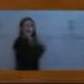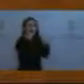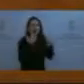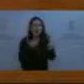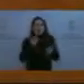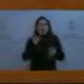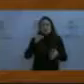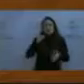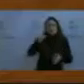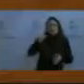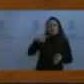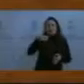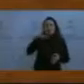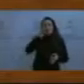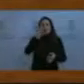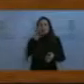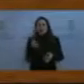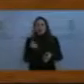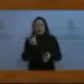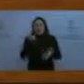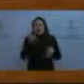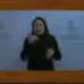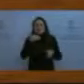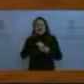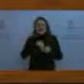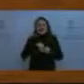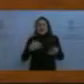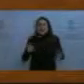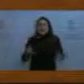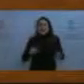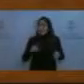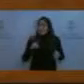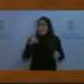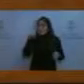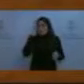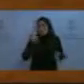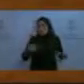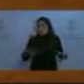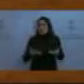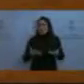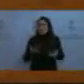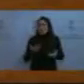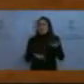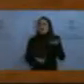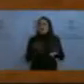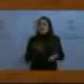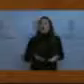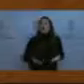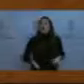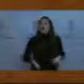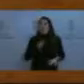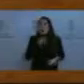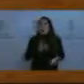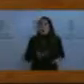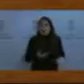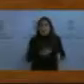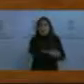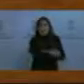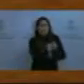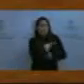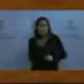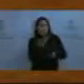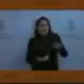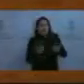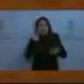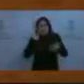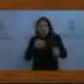Oiga, cuéntenos cuáles son los activos de la sociedad. Es lo primero que pedimos. ¿Cuánto valen? Porque nos mandan valoraciones que son irreales.